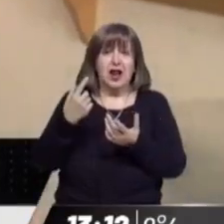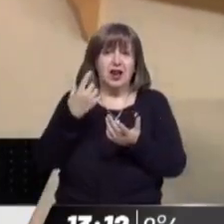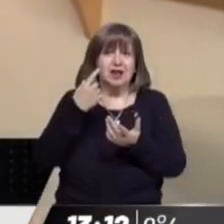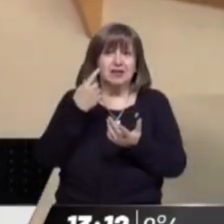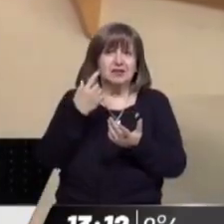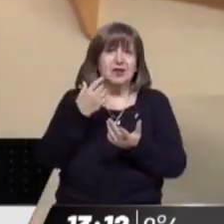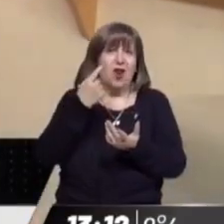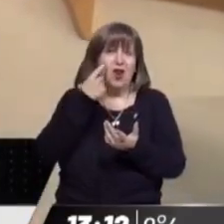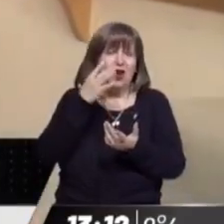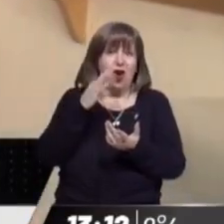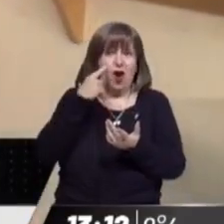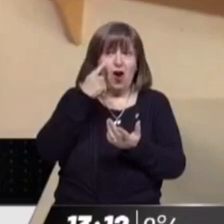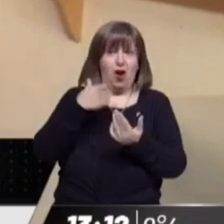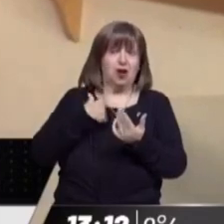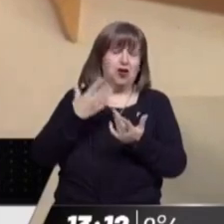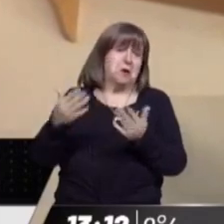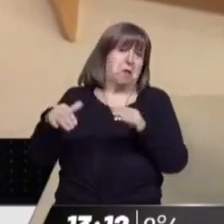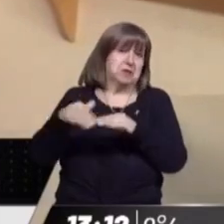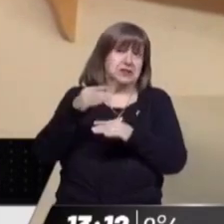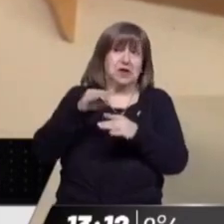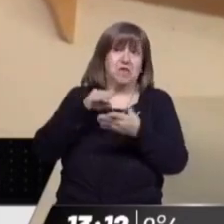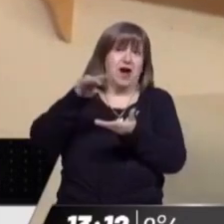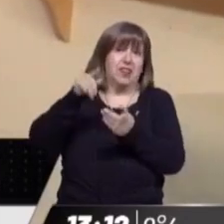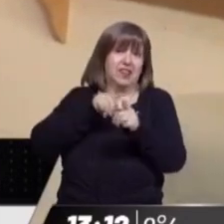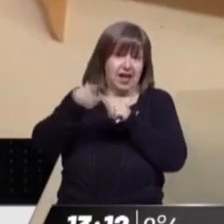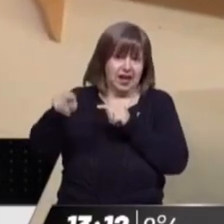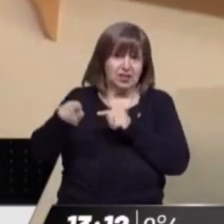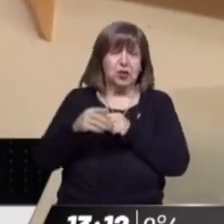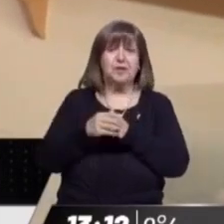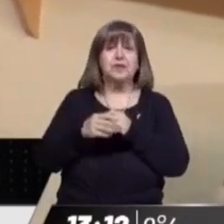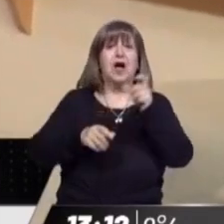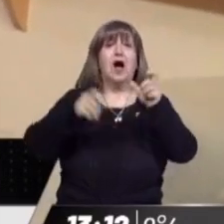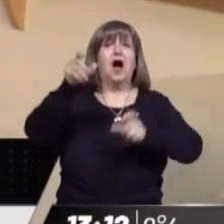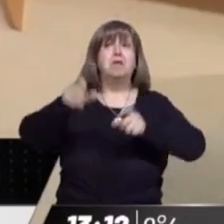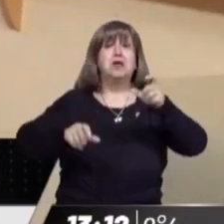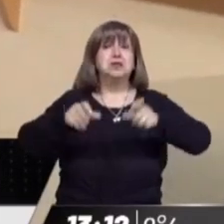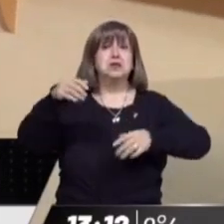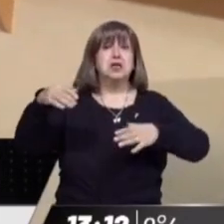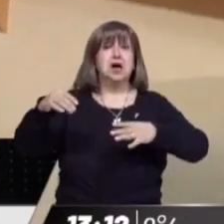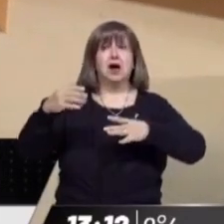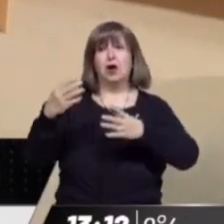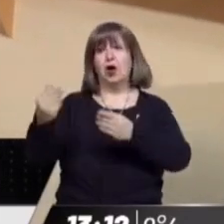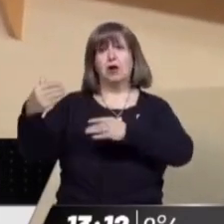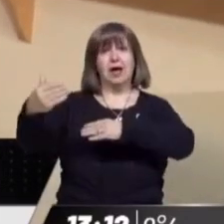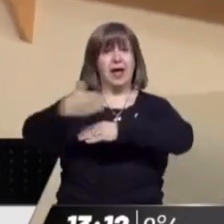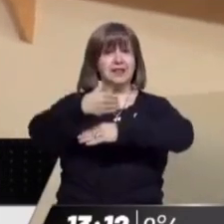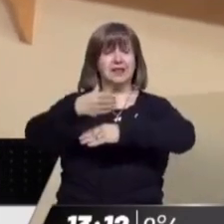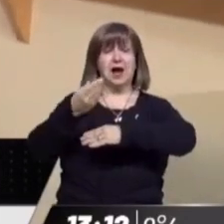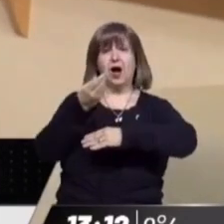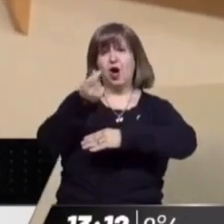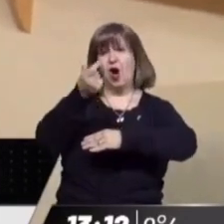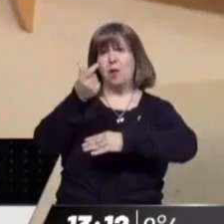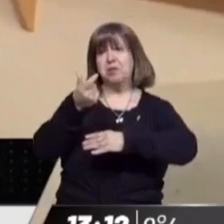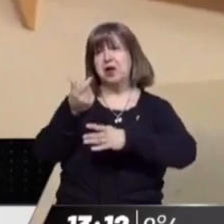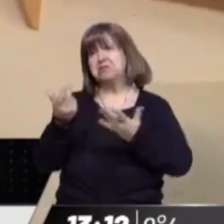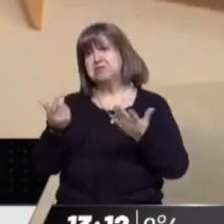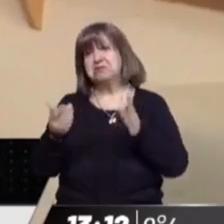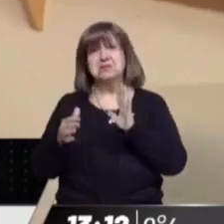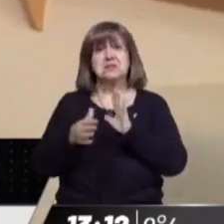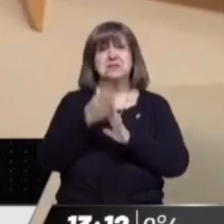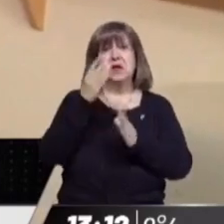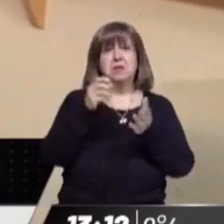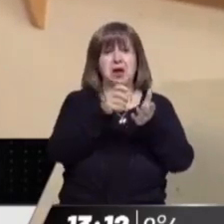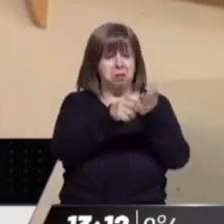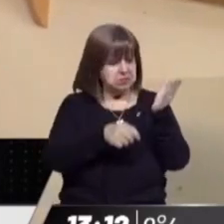Y sí, creo, hay mucha gente que, como te comentaba, pasa, compra porque dice, bueno, hay un pozo grande, lo compro, pero